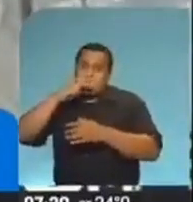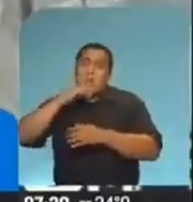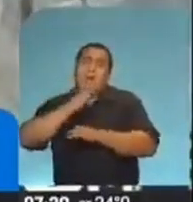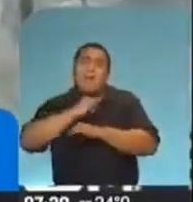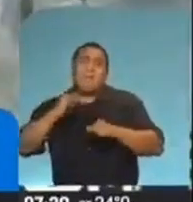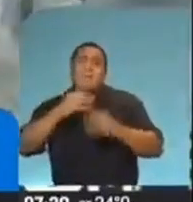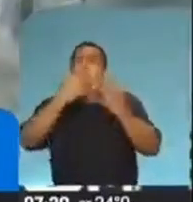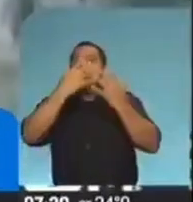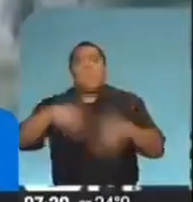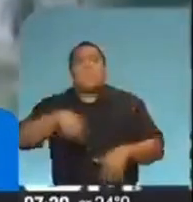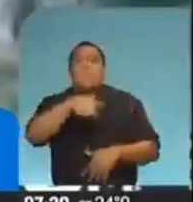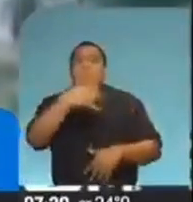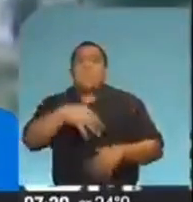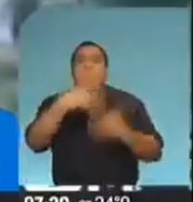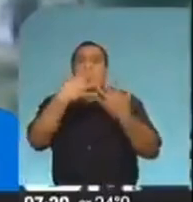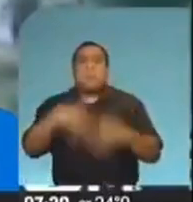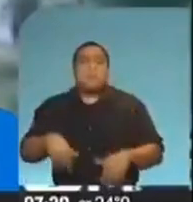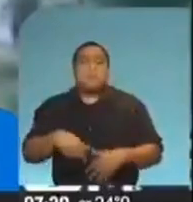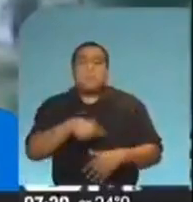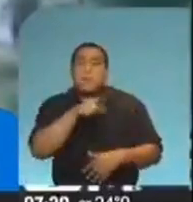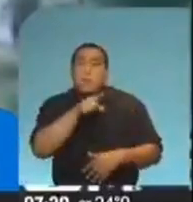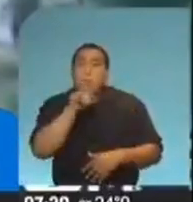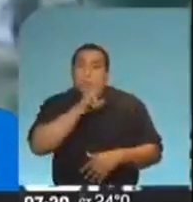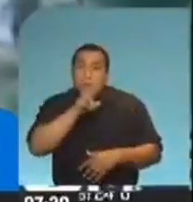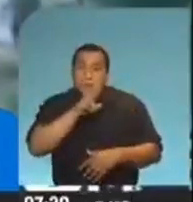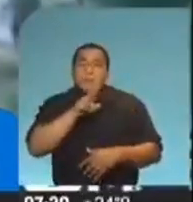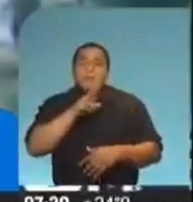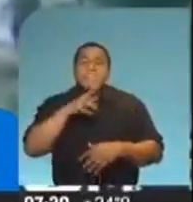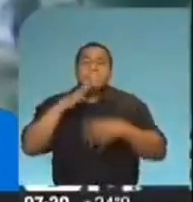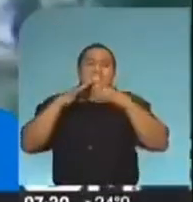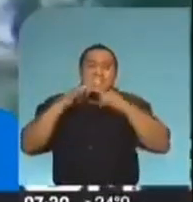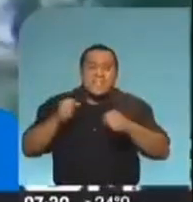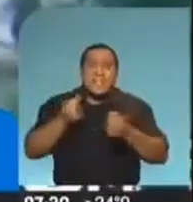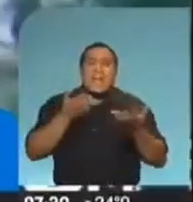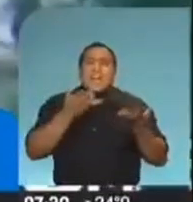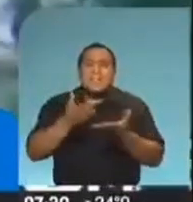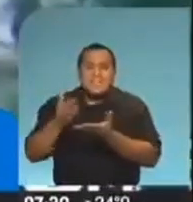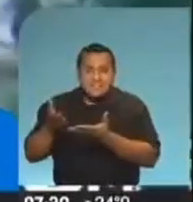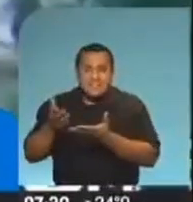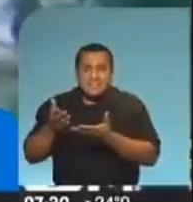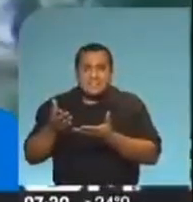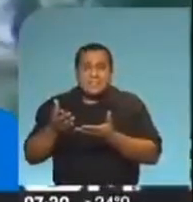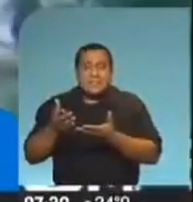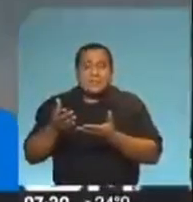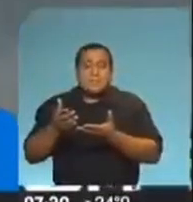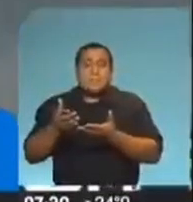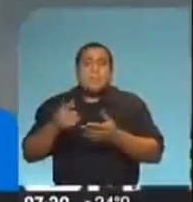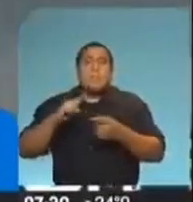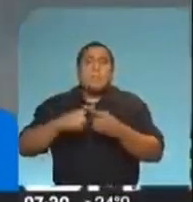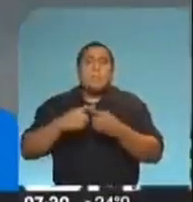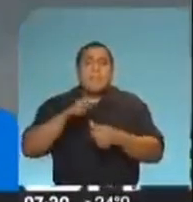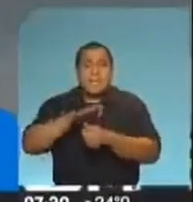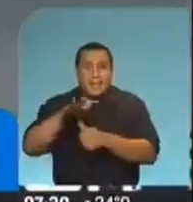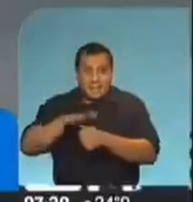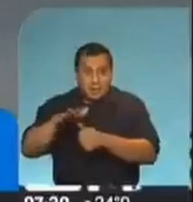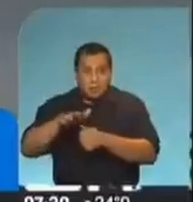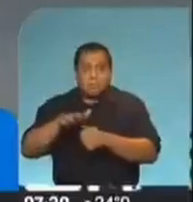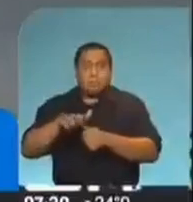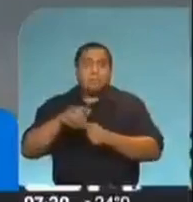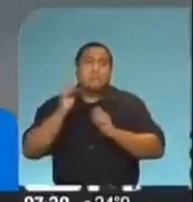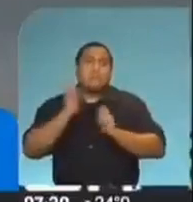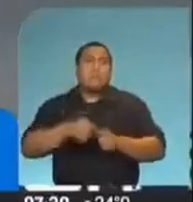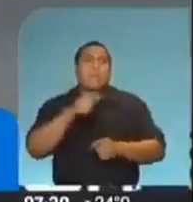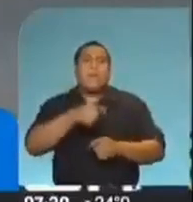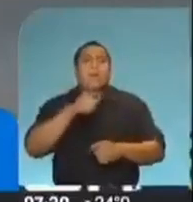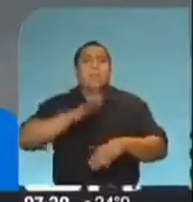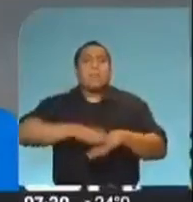inmediata al cargo municipal que ella ostenta, que es secretaria de Asistencia a la Víctima y Políticas de Género, un cargo que claramente